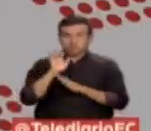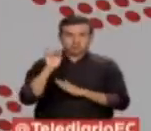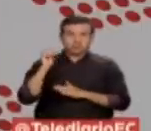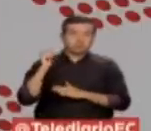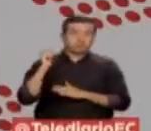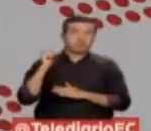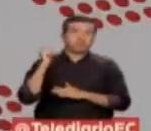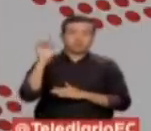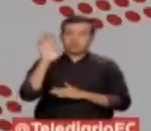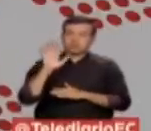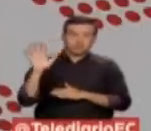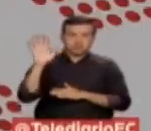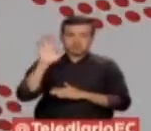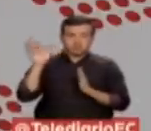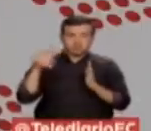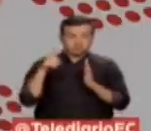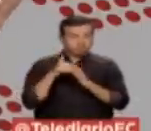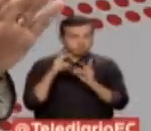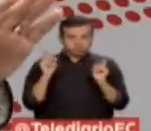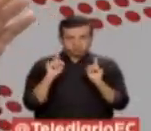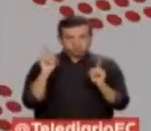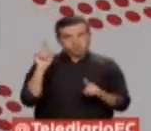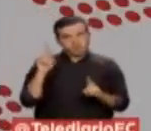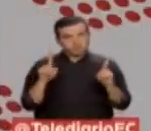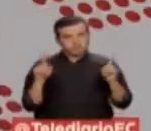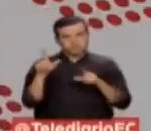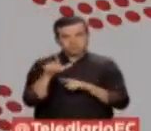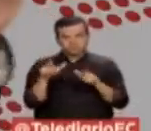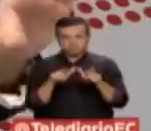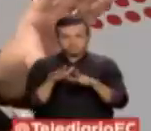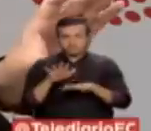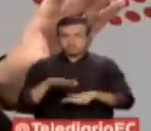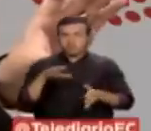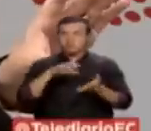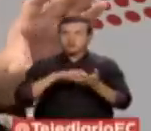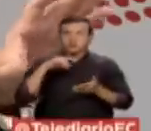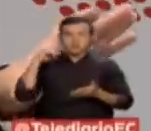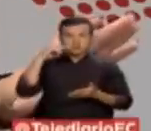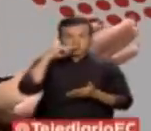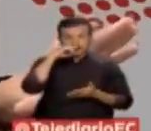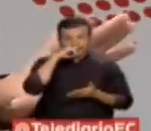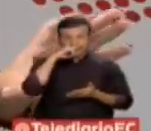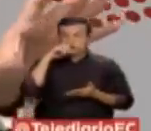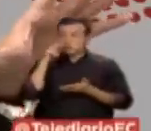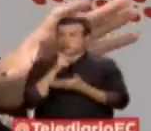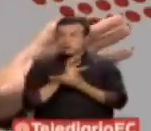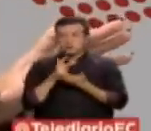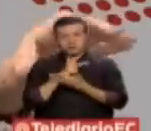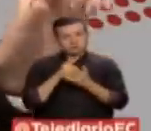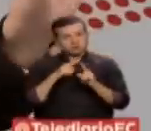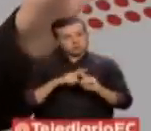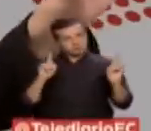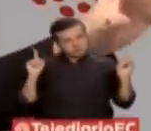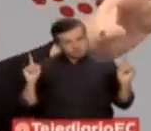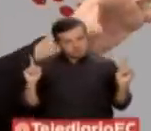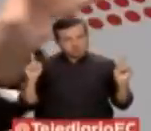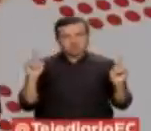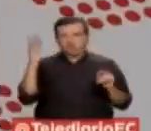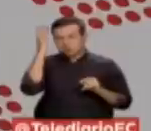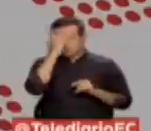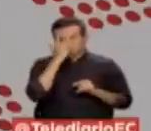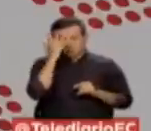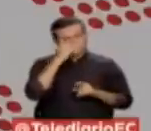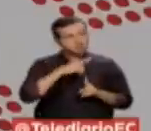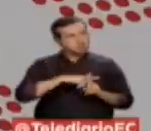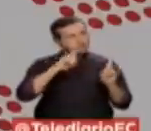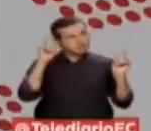una particularidad no todas Por cierto porque la situación de sucumbíos no es comparable con la situación del carchi la situación de esmeraldas no